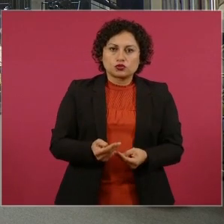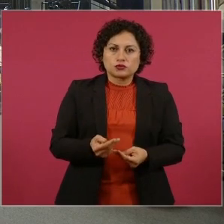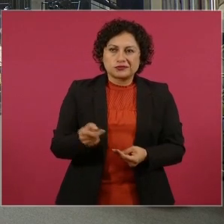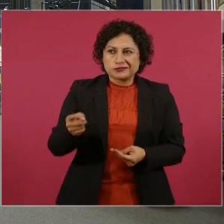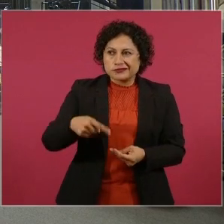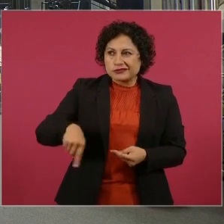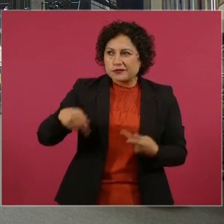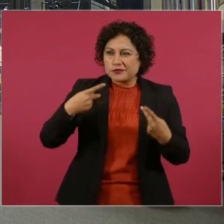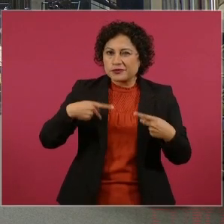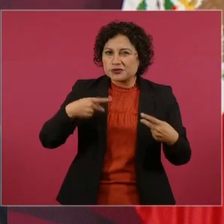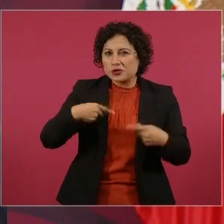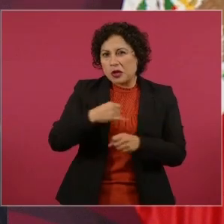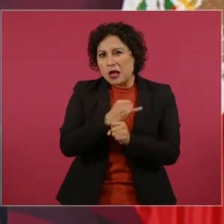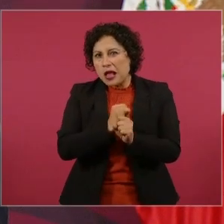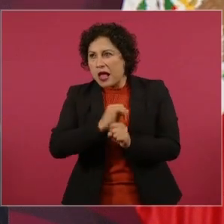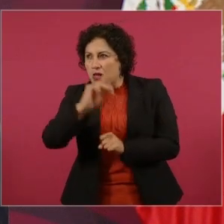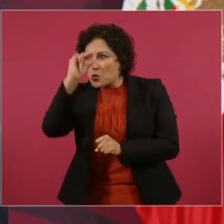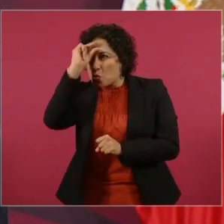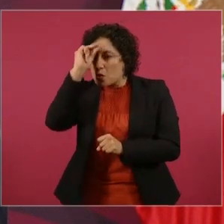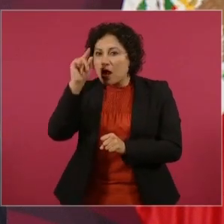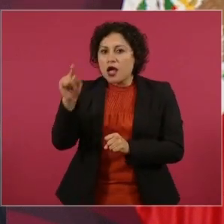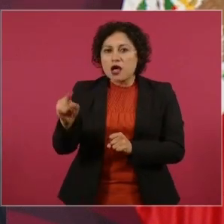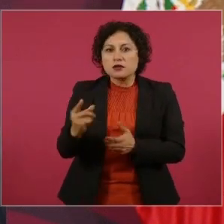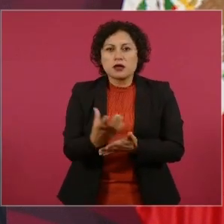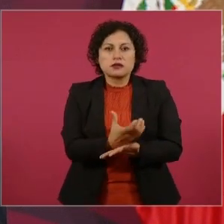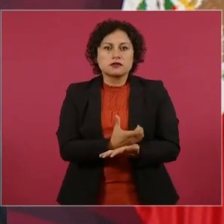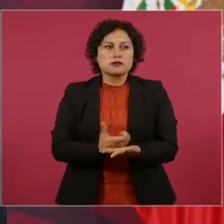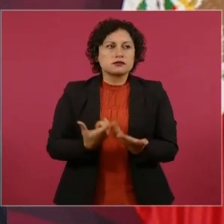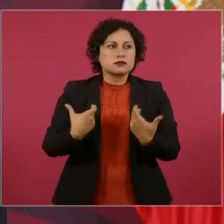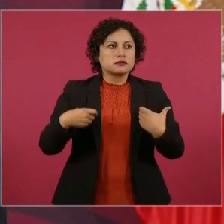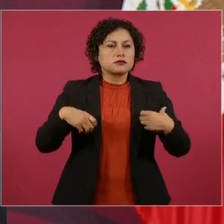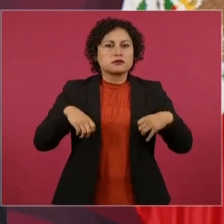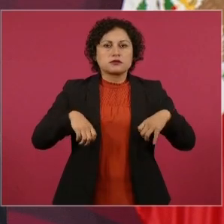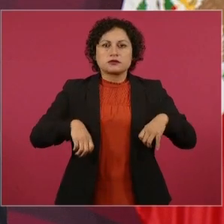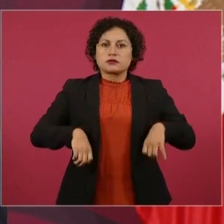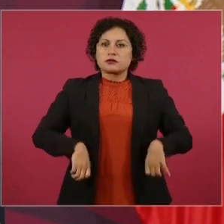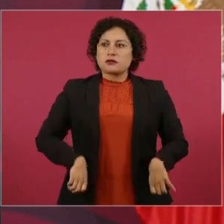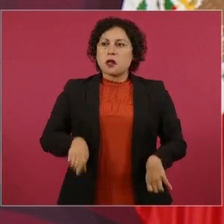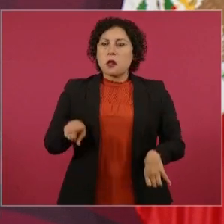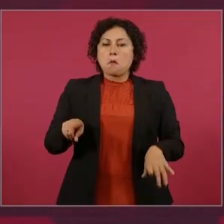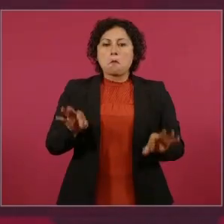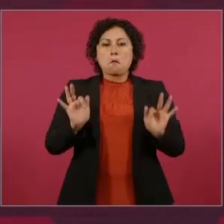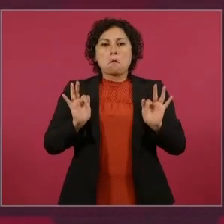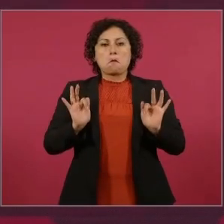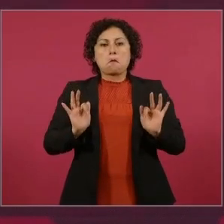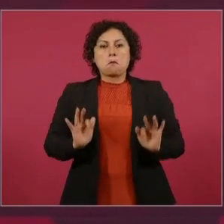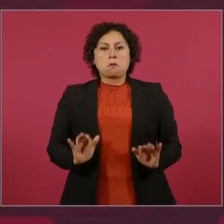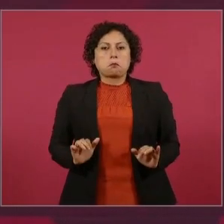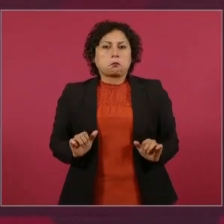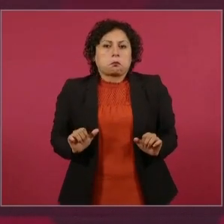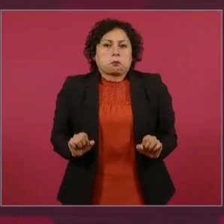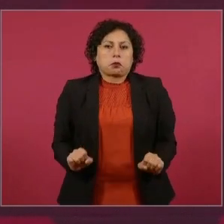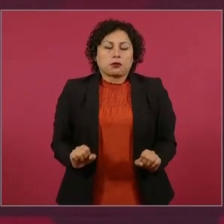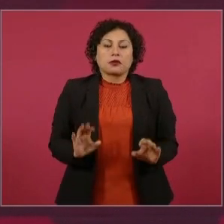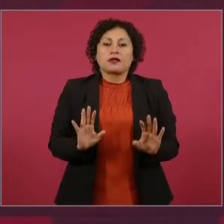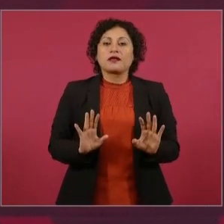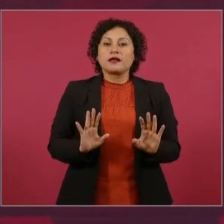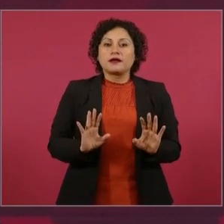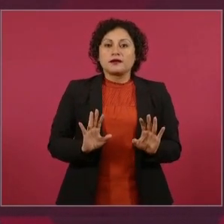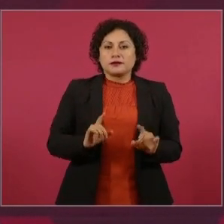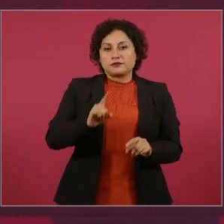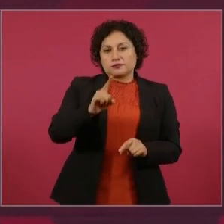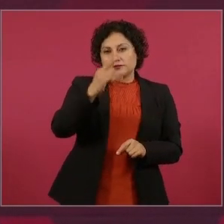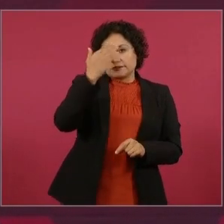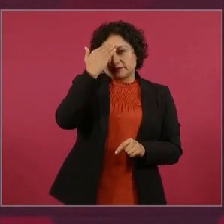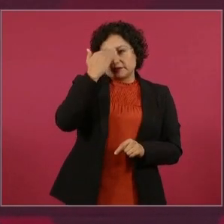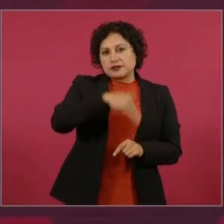intelectuales Se volvieron ricos y cuando un hombre se entrega o una